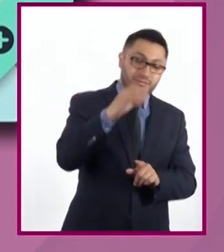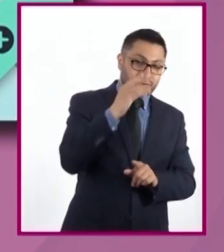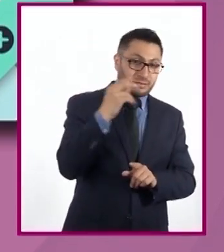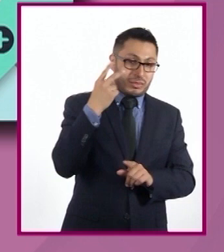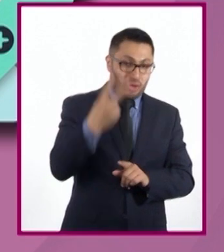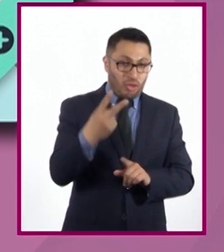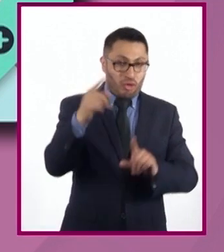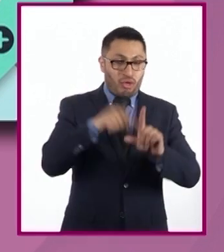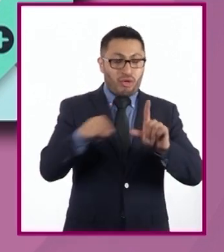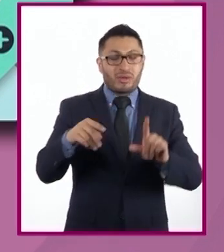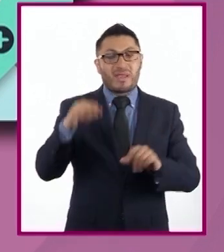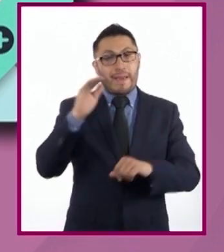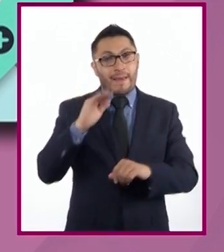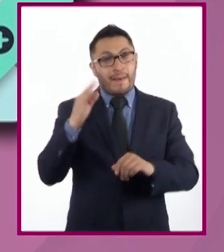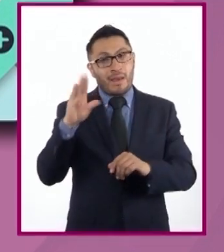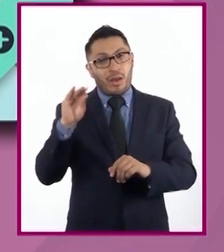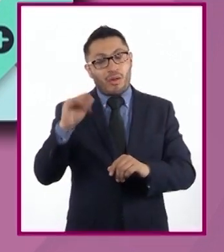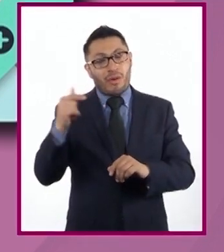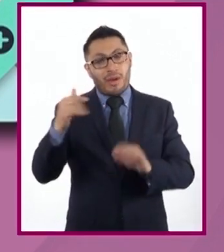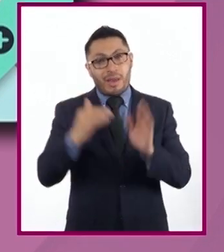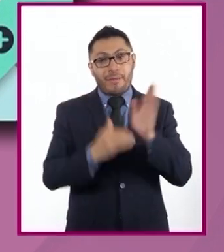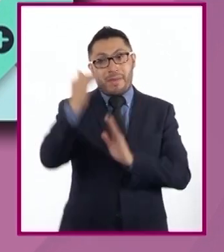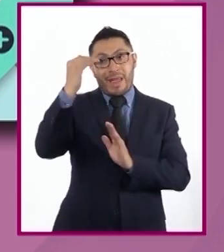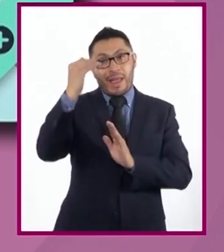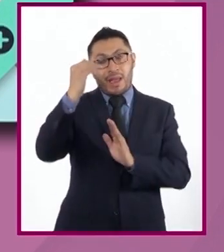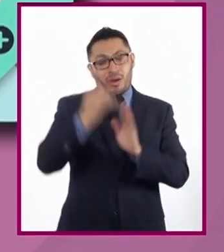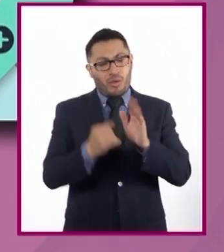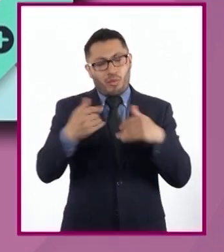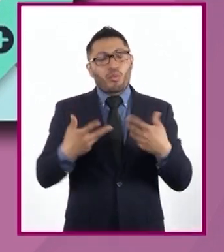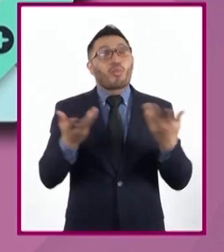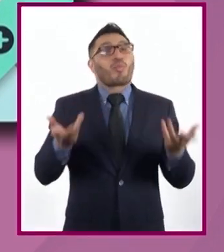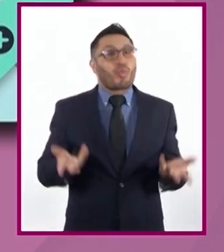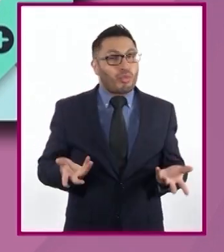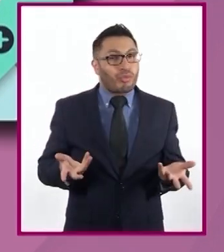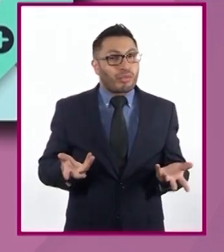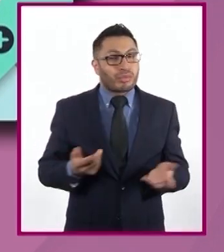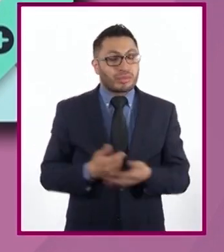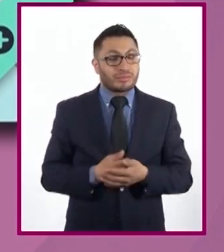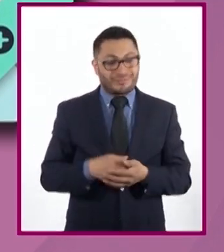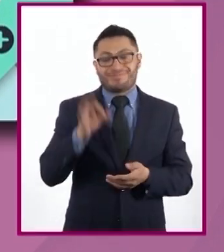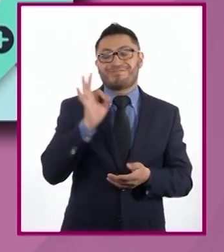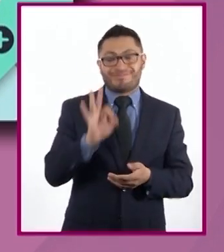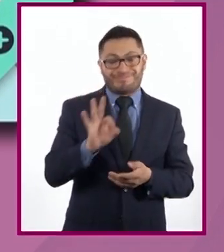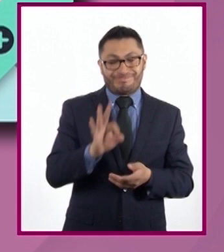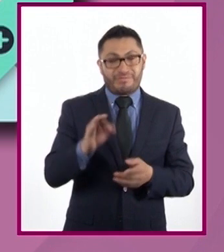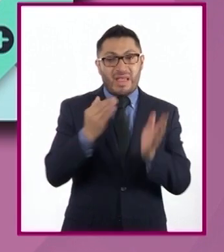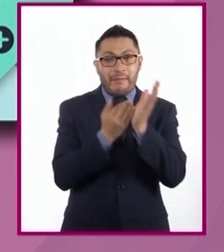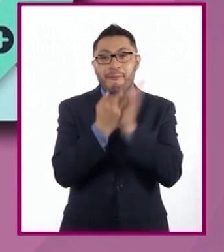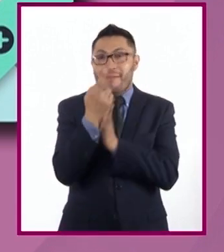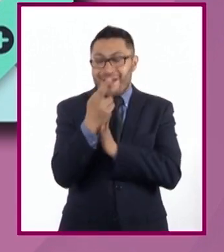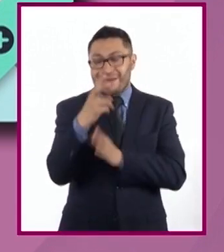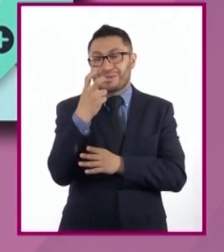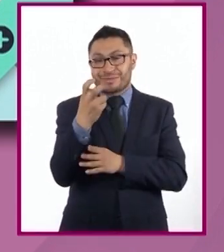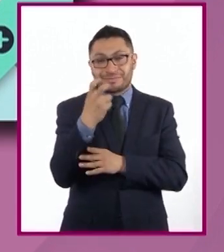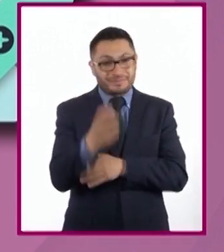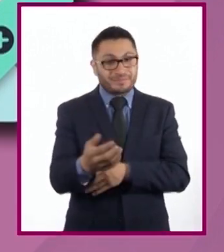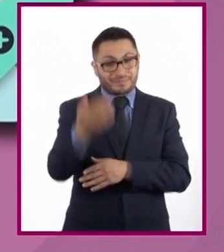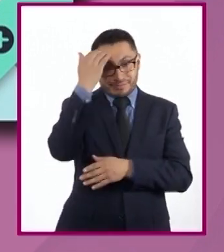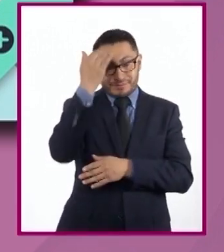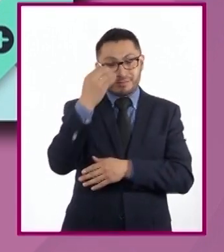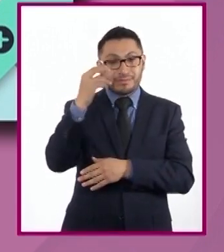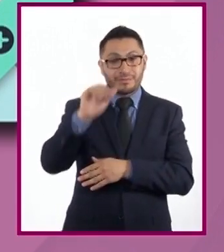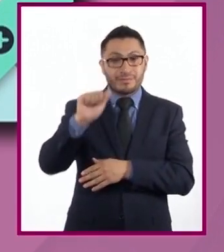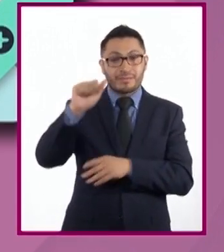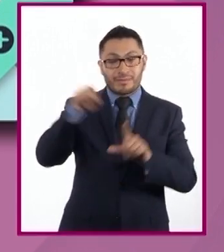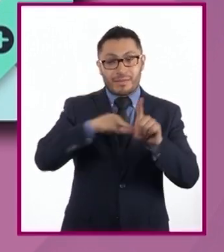apertura será mayor o menor a 90 grados. Correcto, es mayor a 90 grados y se conoce como